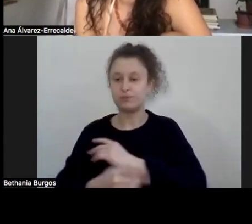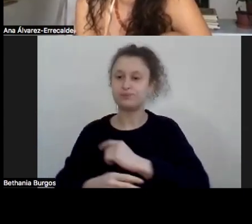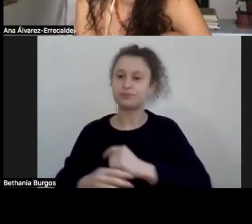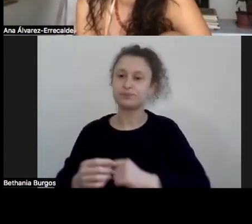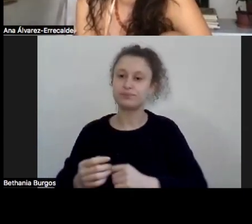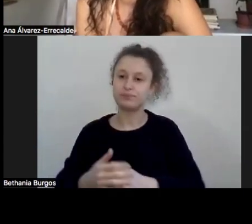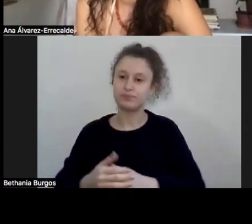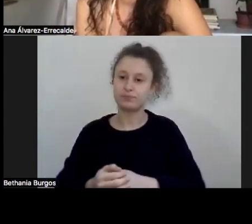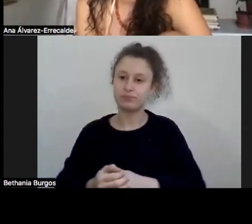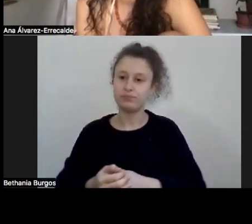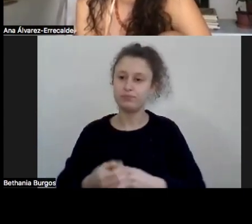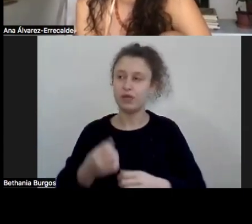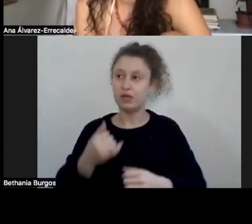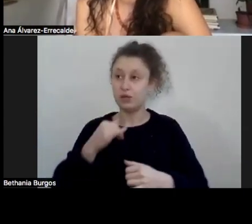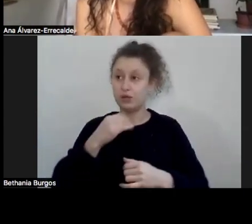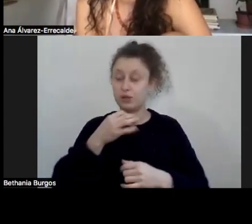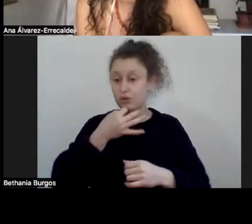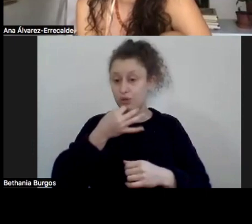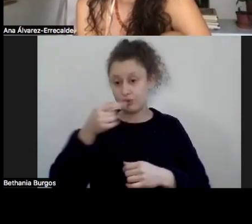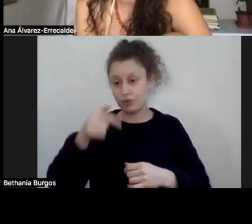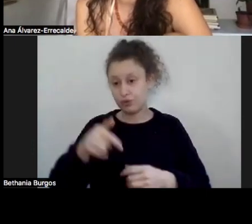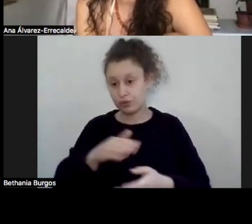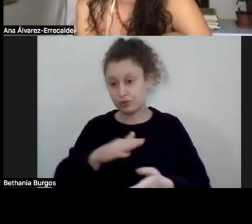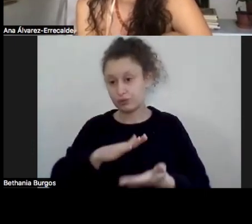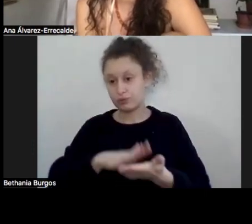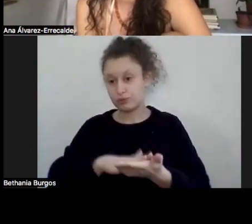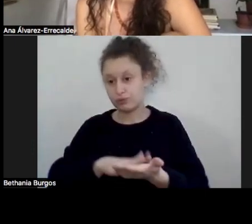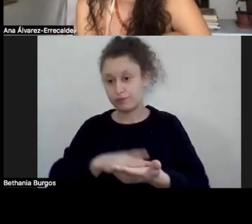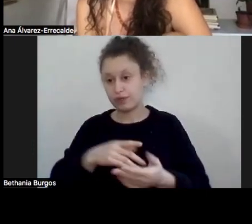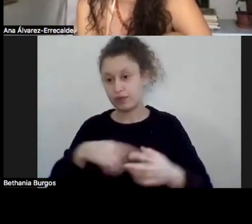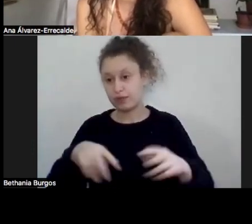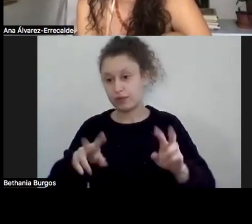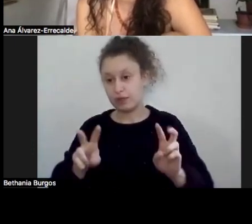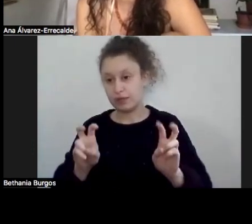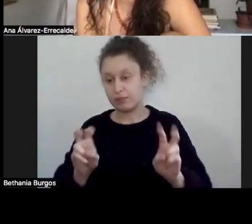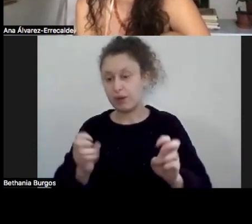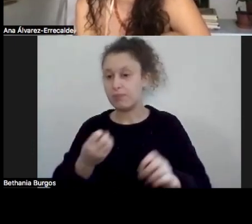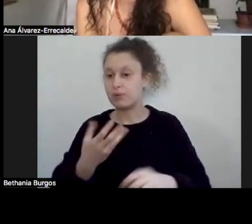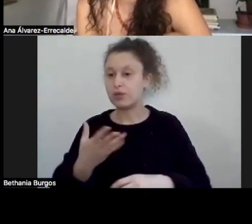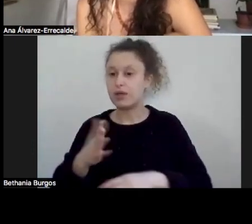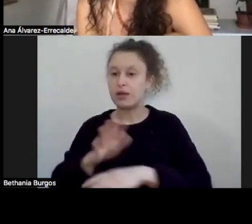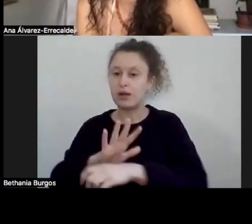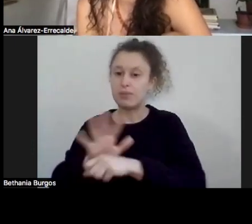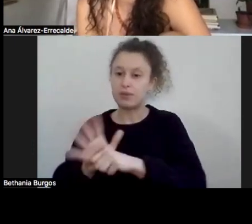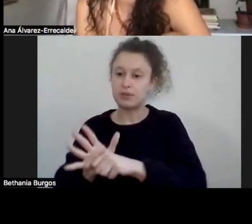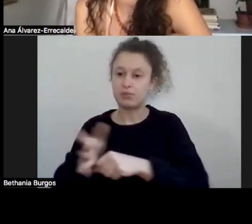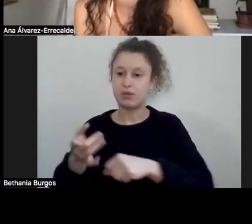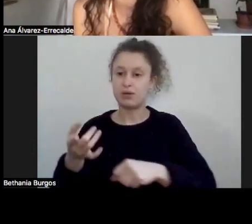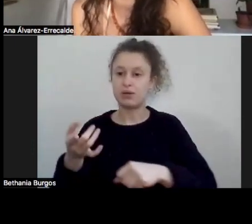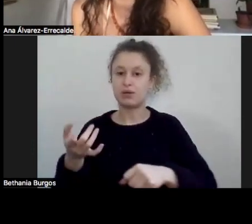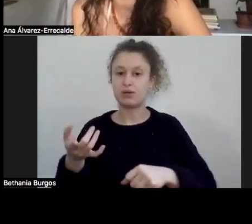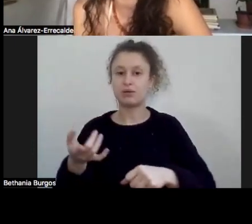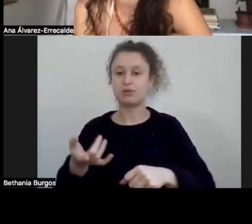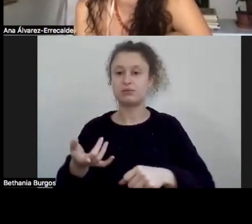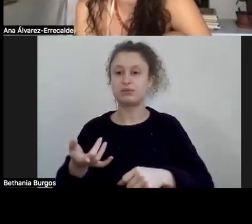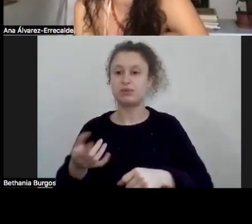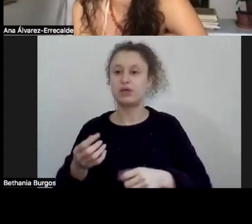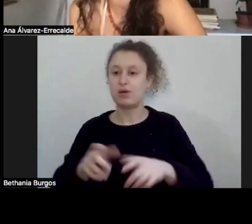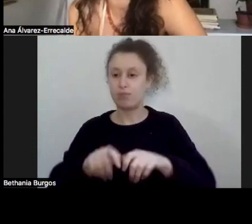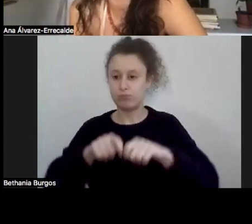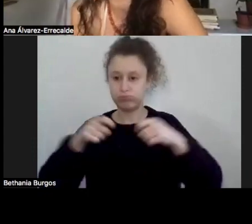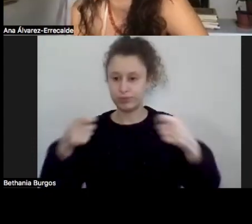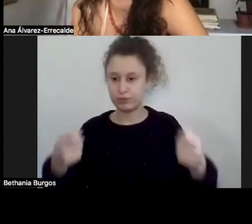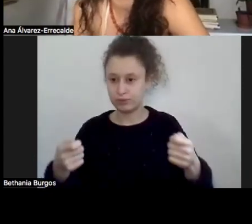porque durante la pandemia en muchos periódicos salía que como noticia y como sin miramientos,